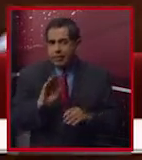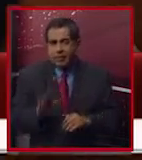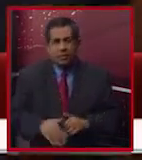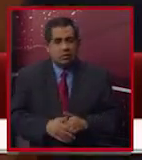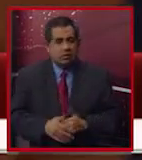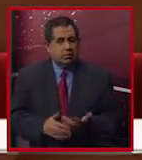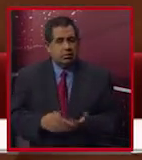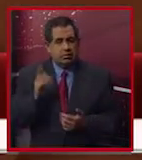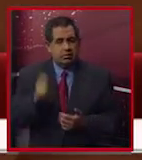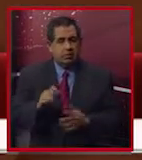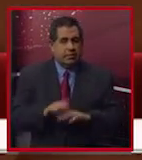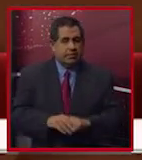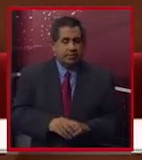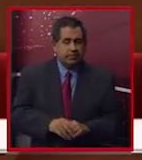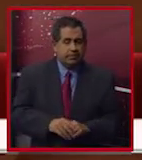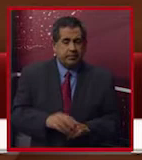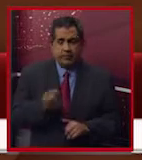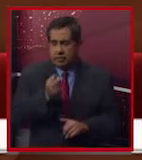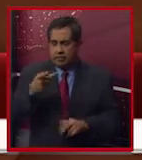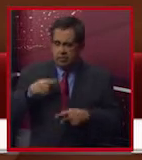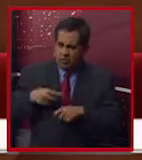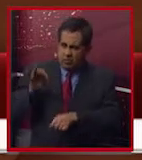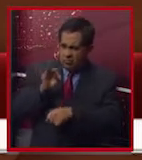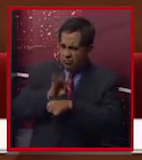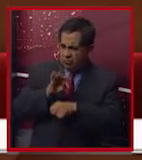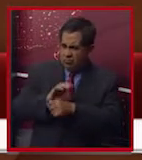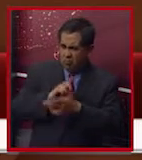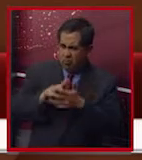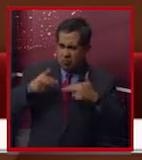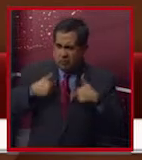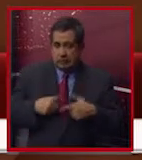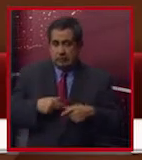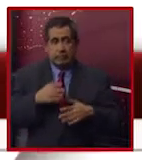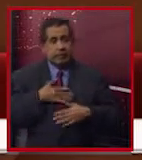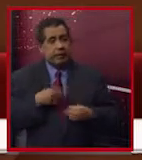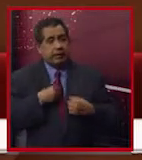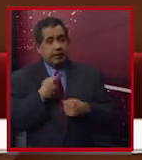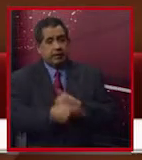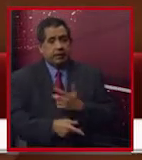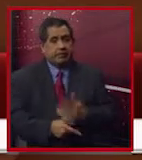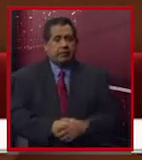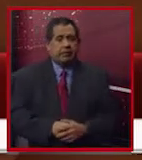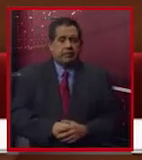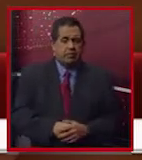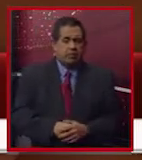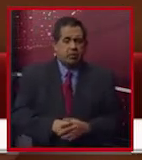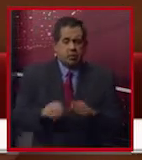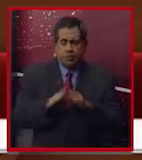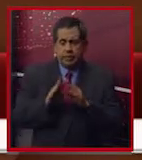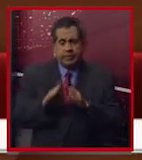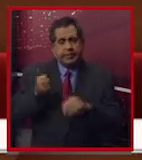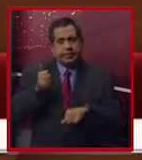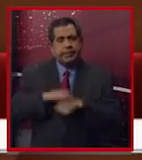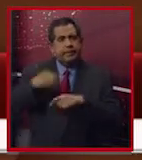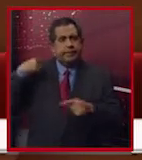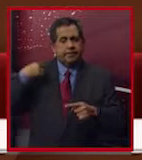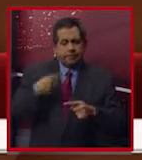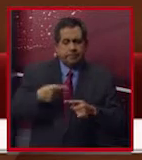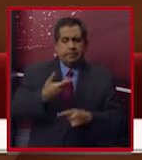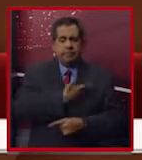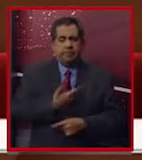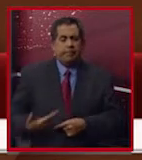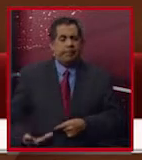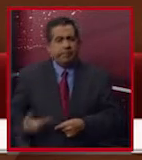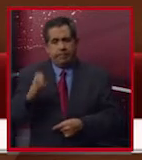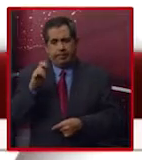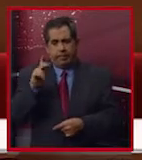es decir, los defensores y las defensoras. Durante la administración del presidente